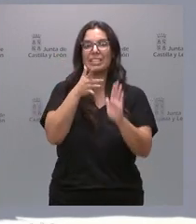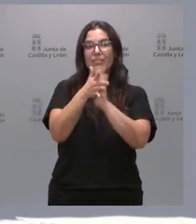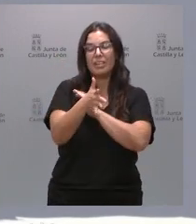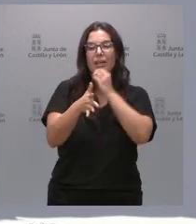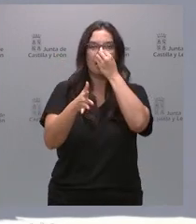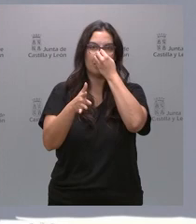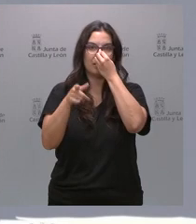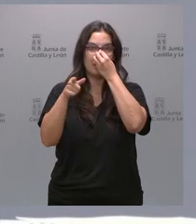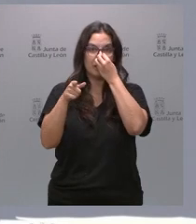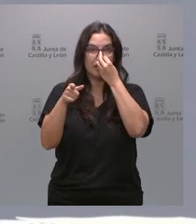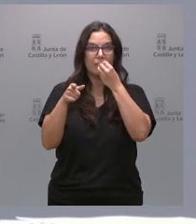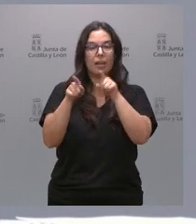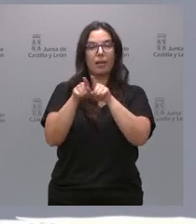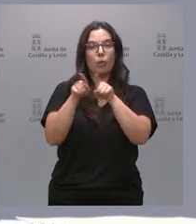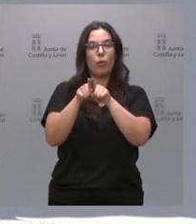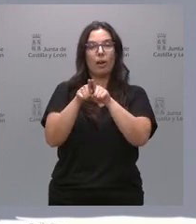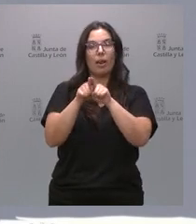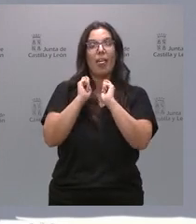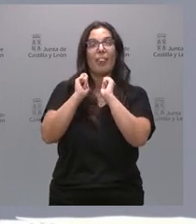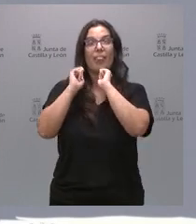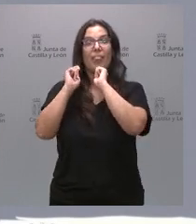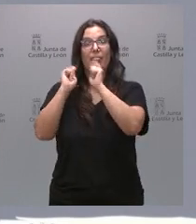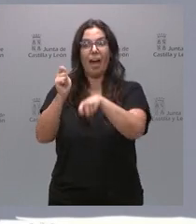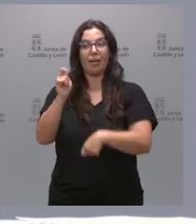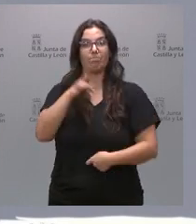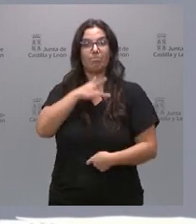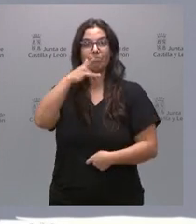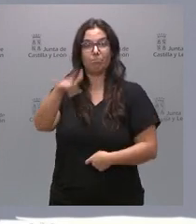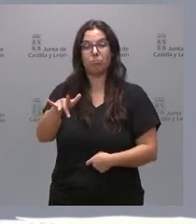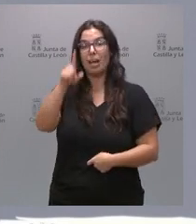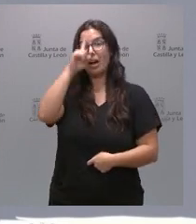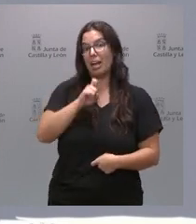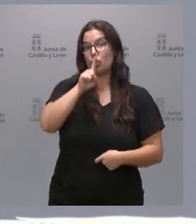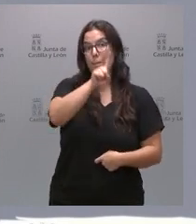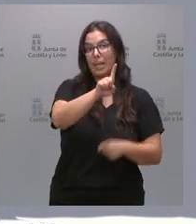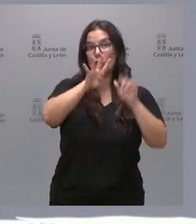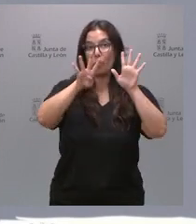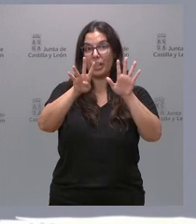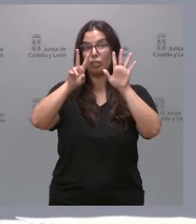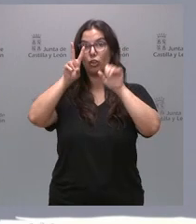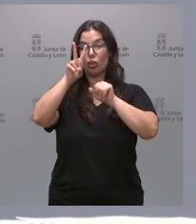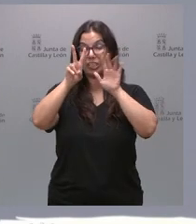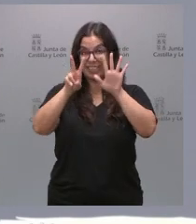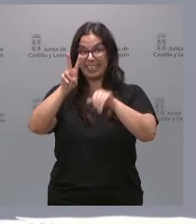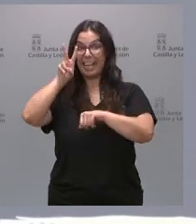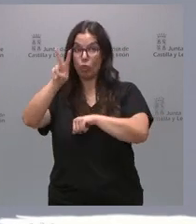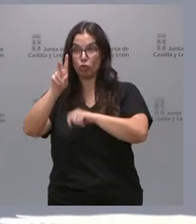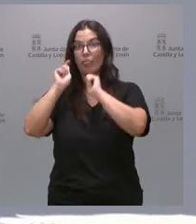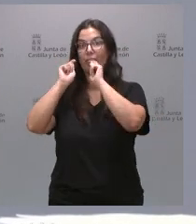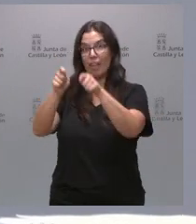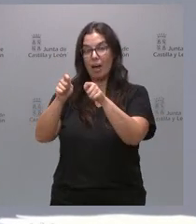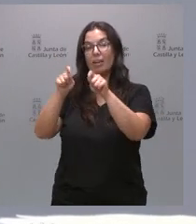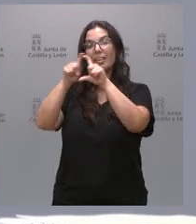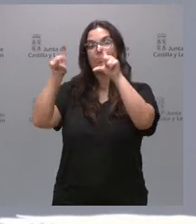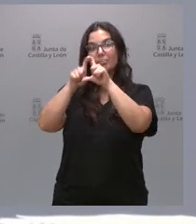de autobuses que fue concesionada la concesión de la misma se produjo el año 1972 y fue concesionada a